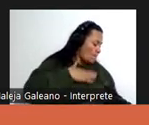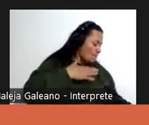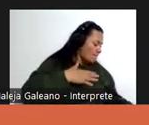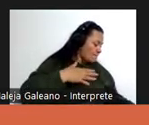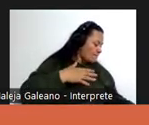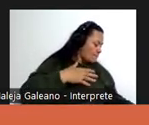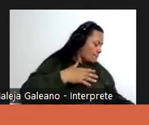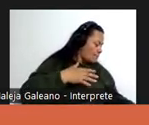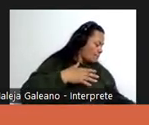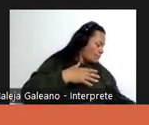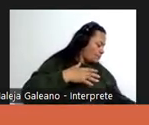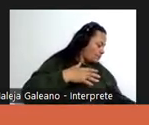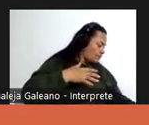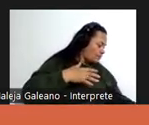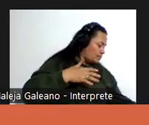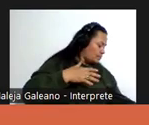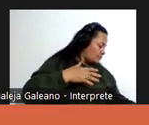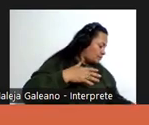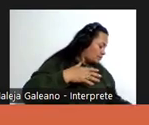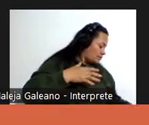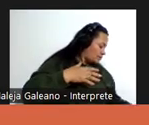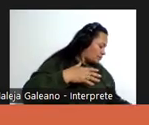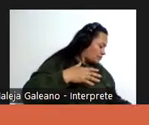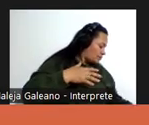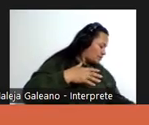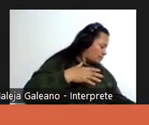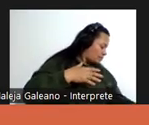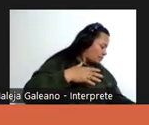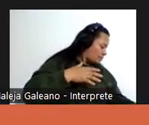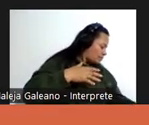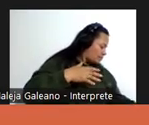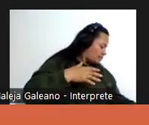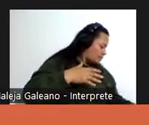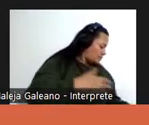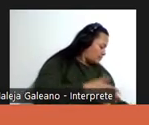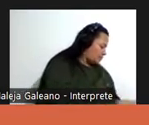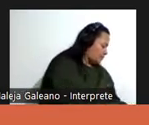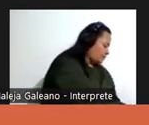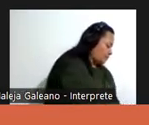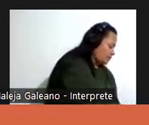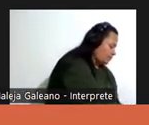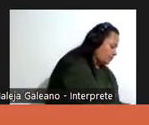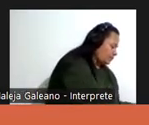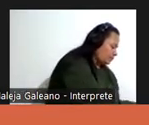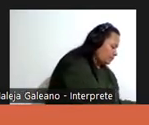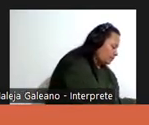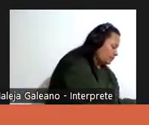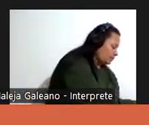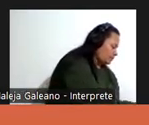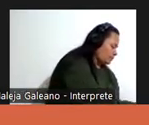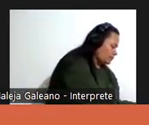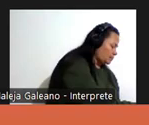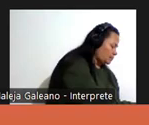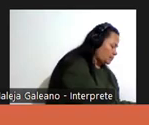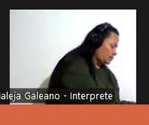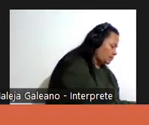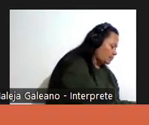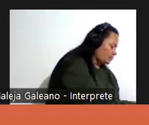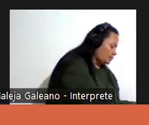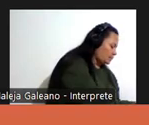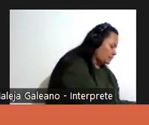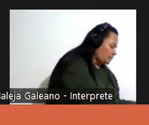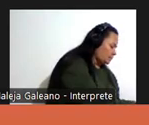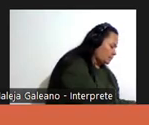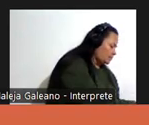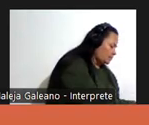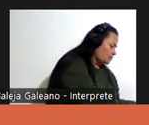muy chiquita me dijo que yo sabía leer. Y eso me parece maravilloso y lo intento aplicar cada vez que puedo. De decirle al otro, ya